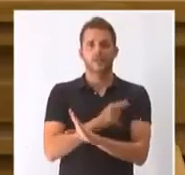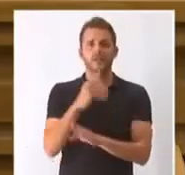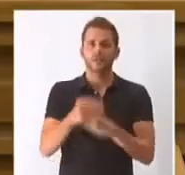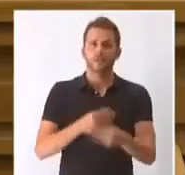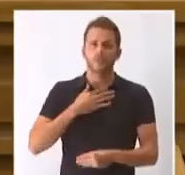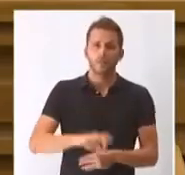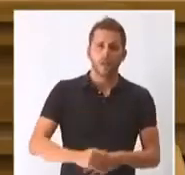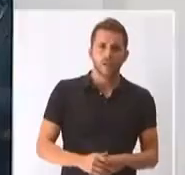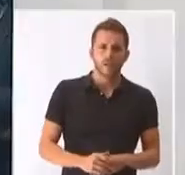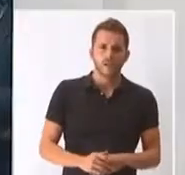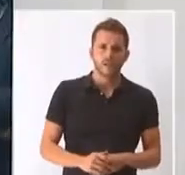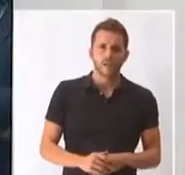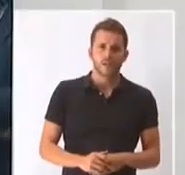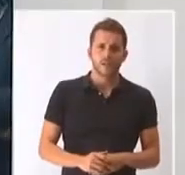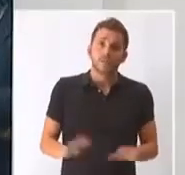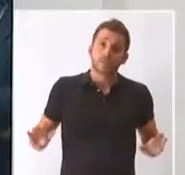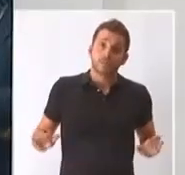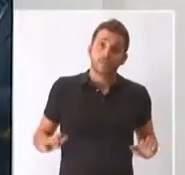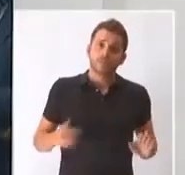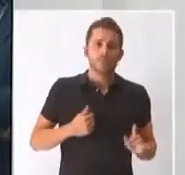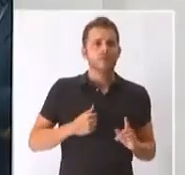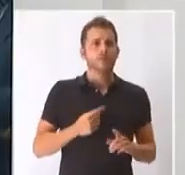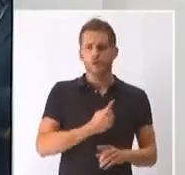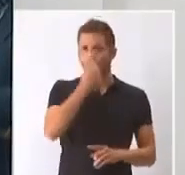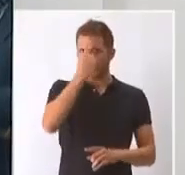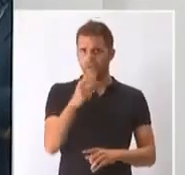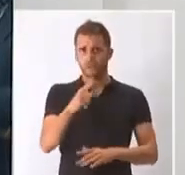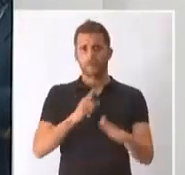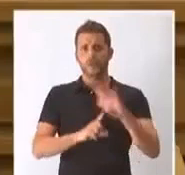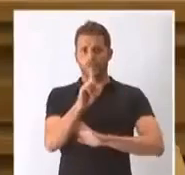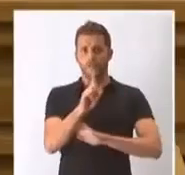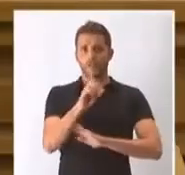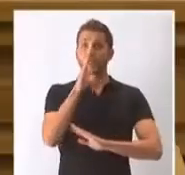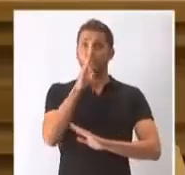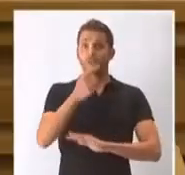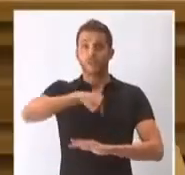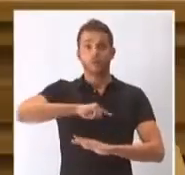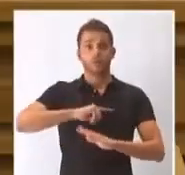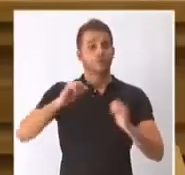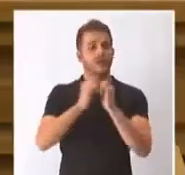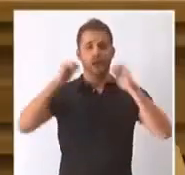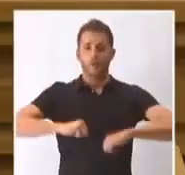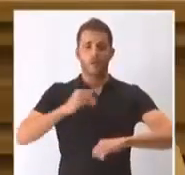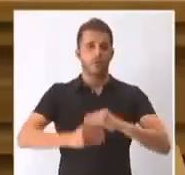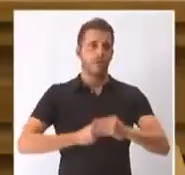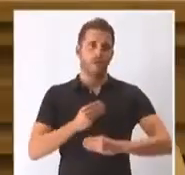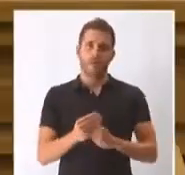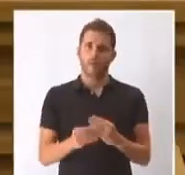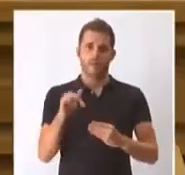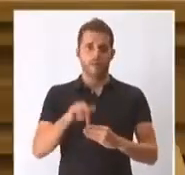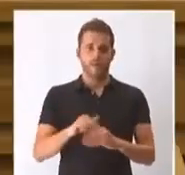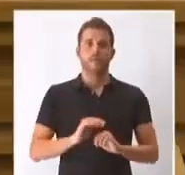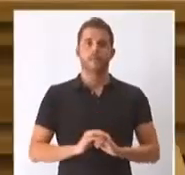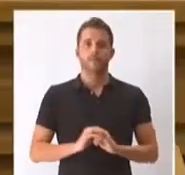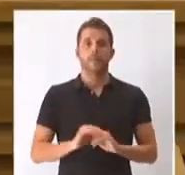puede pues yo creo que es un avance porque nos hemos puesto de acuerdo en lo que queremos aquí pero